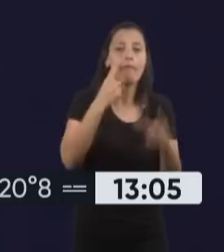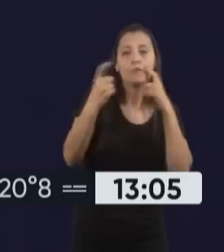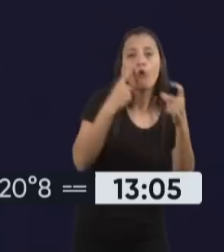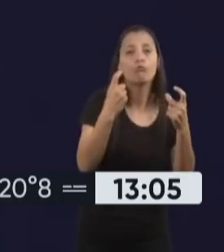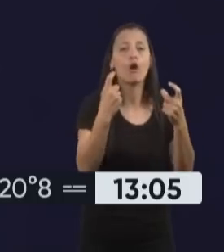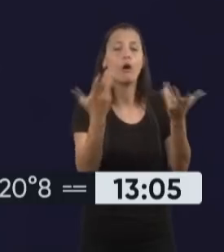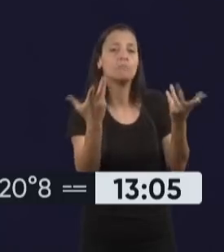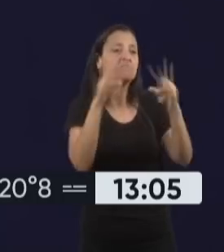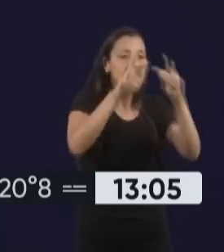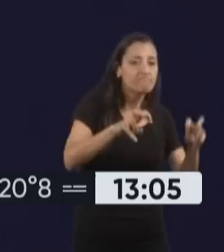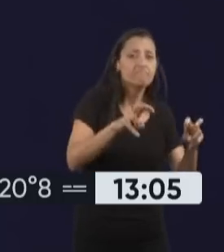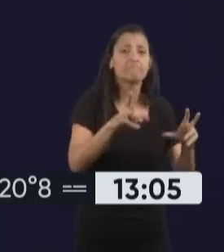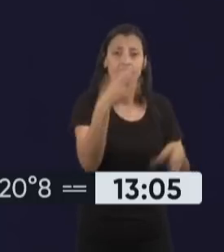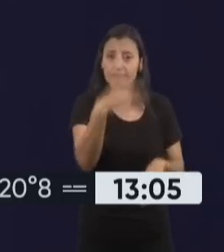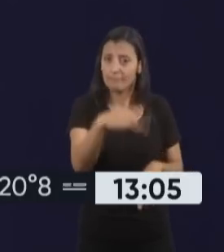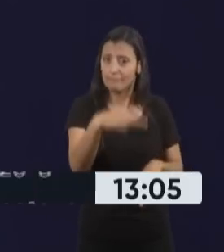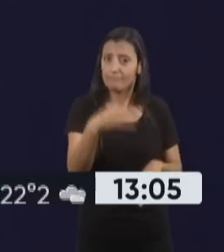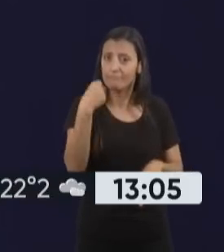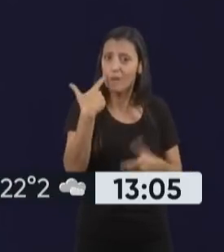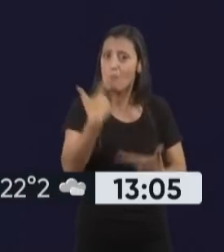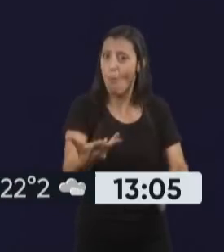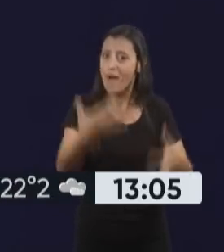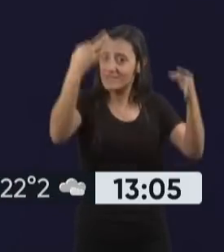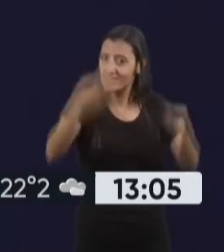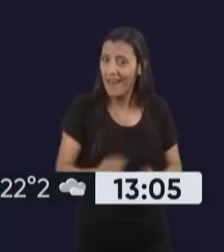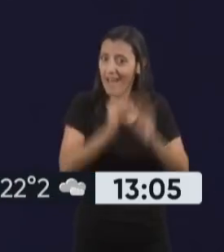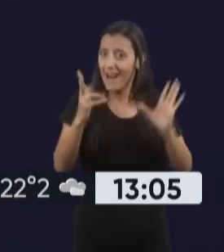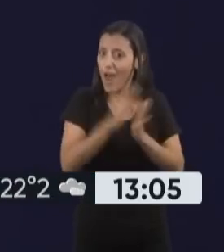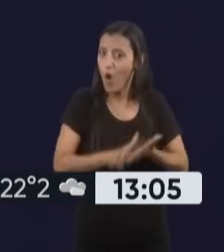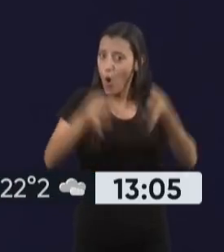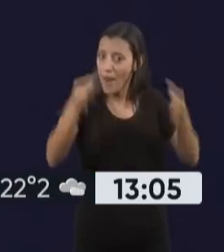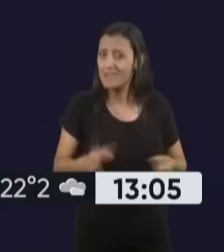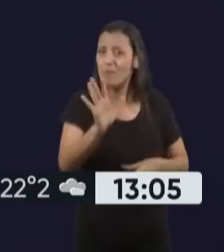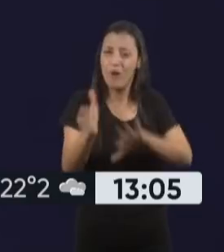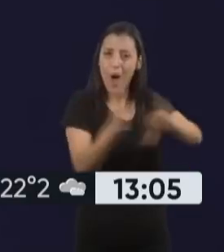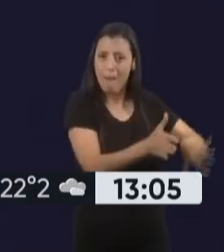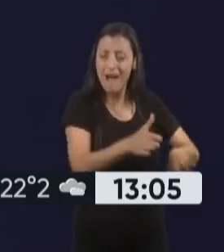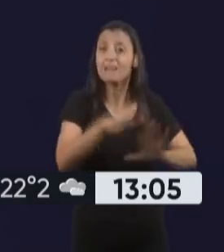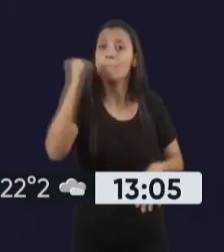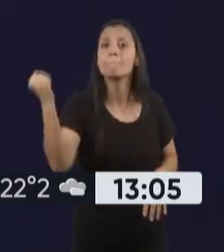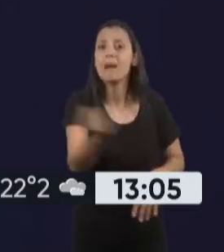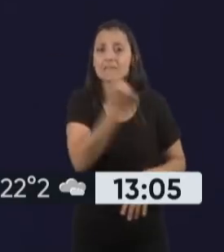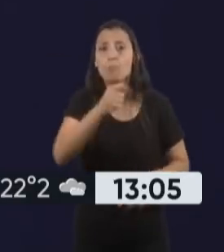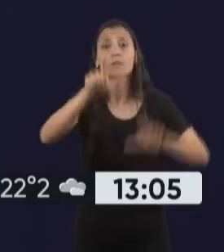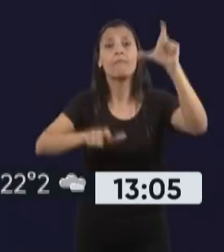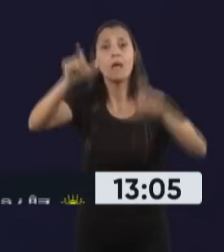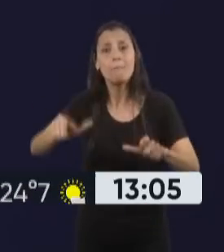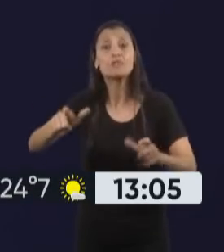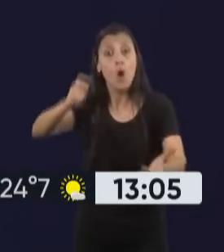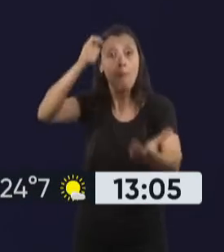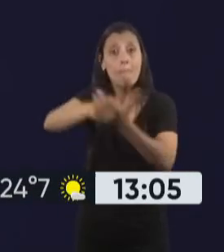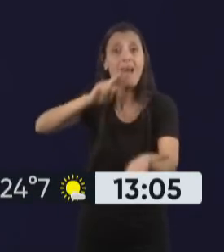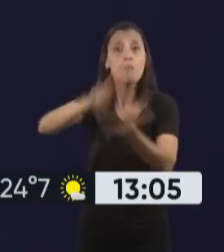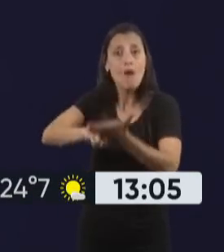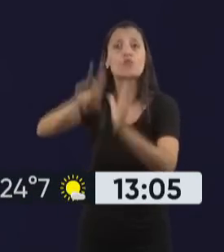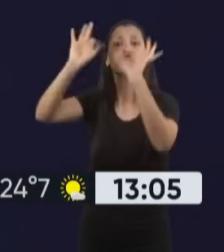el objetivo, que cumplan el objetivo de transparencia, pero me parece que es un tema de segundo orden, ¿no? Me parece que lo que hay que resaltar